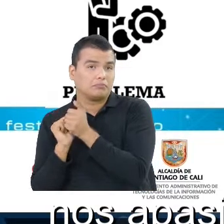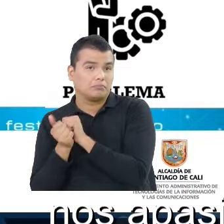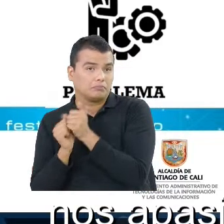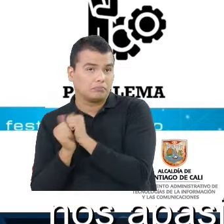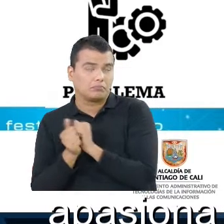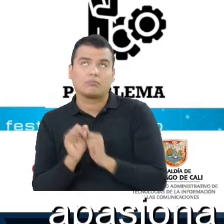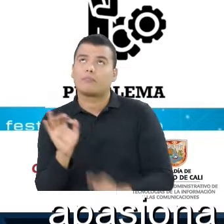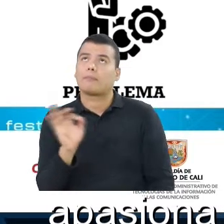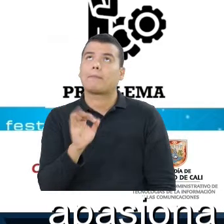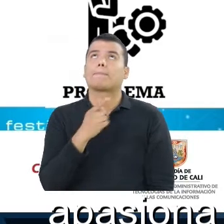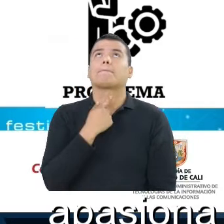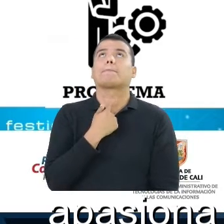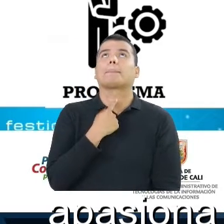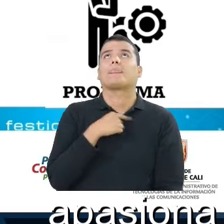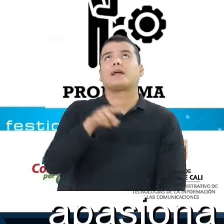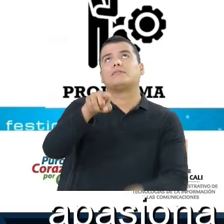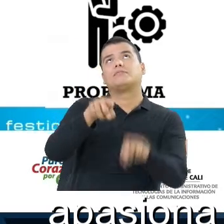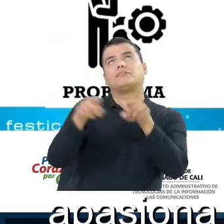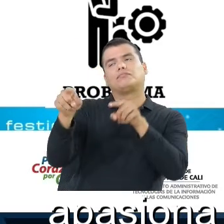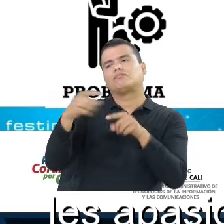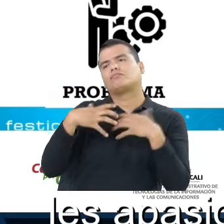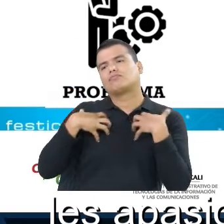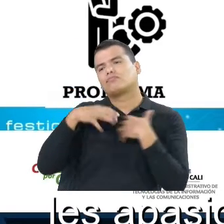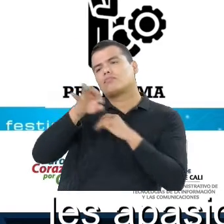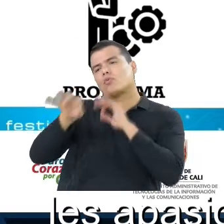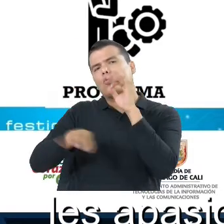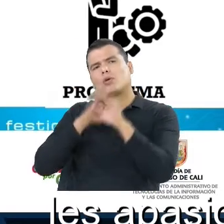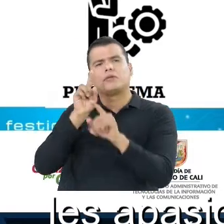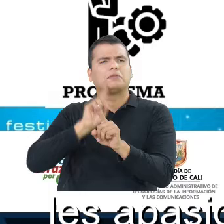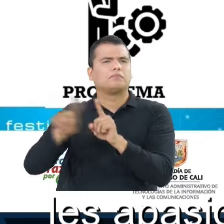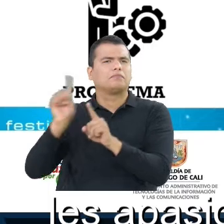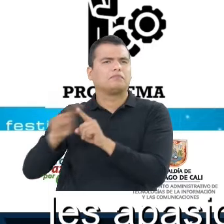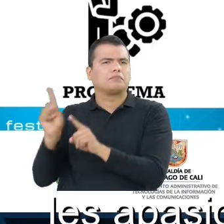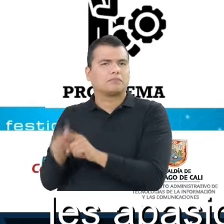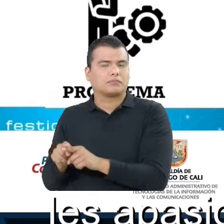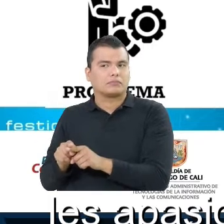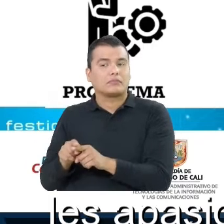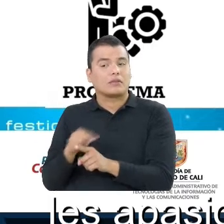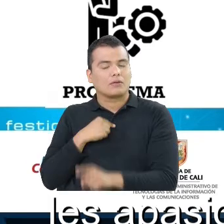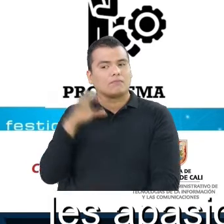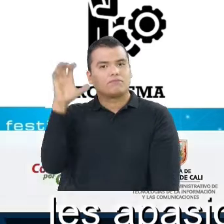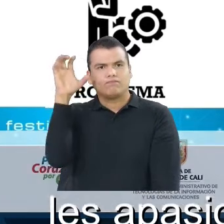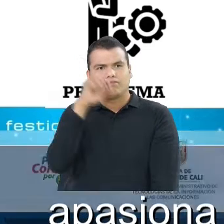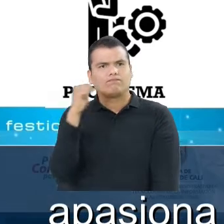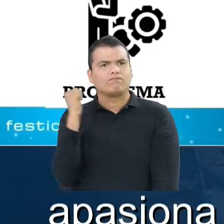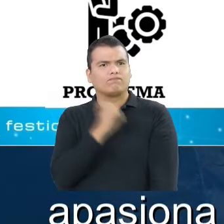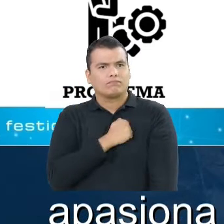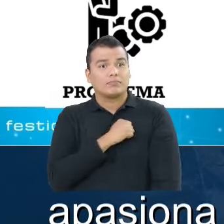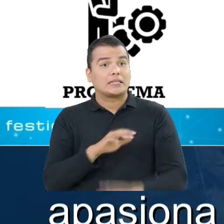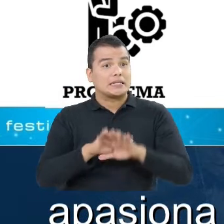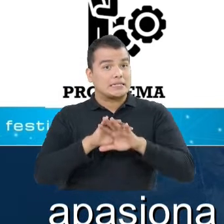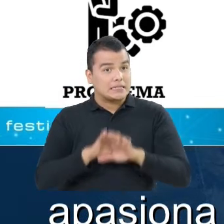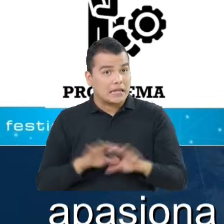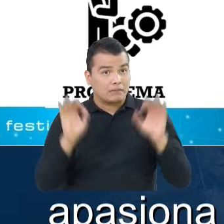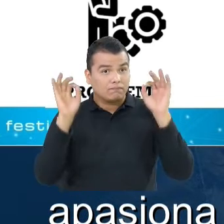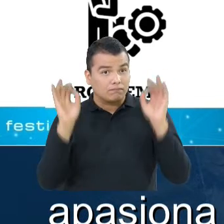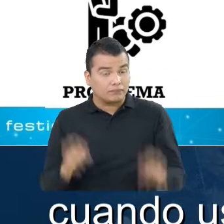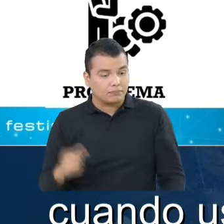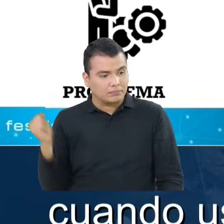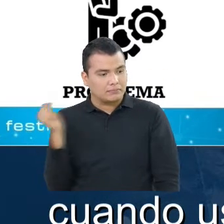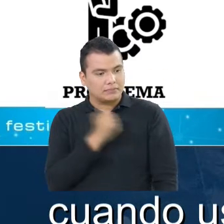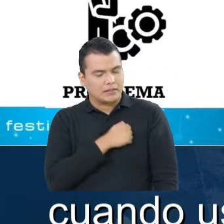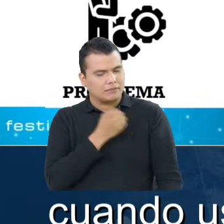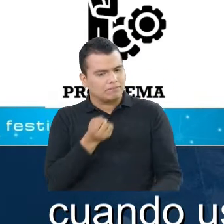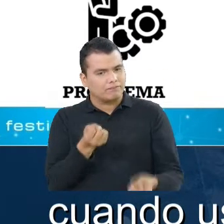les apasiona, qué sé yo, sus mascotas, en fin. Cuando ustedes saben cuál es su pasión, con esa pasión van a construir muchas